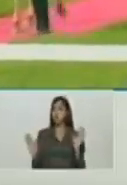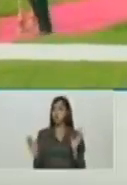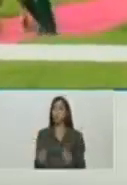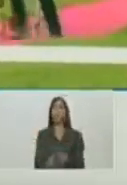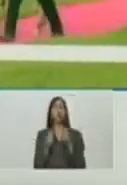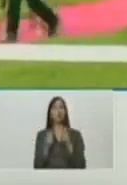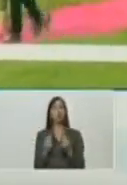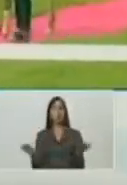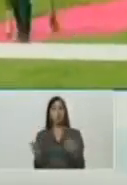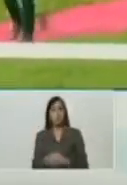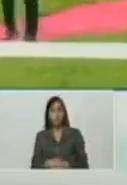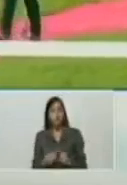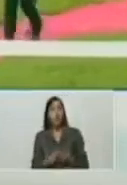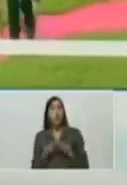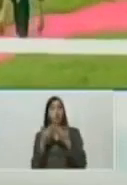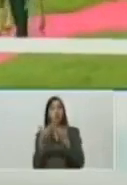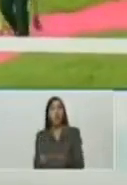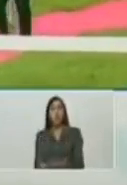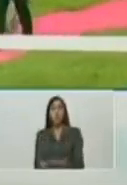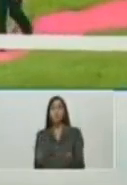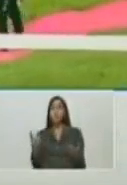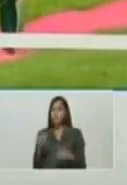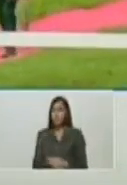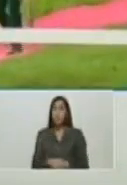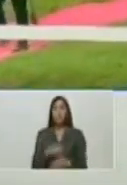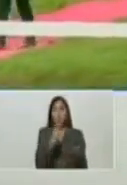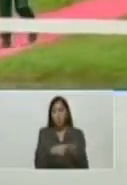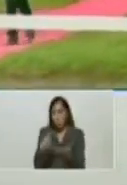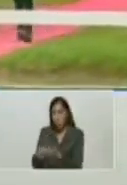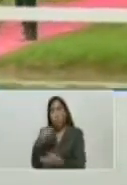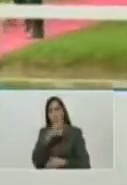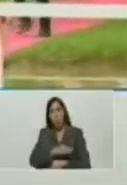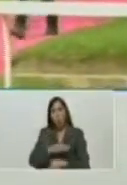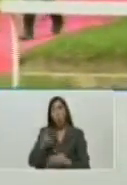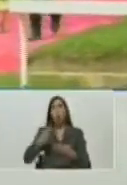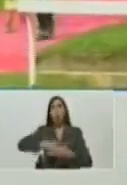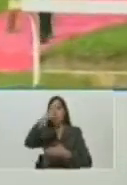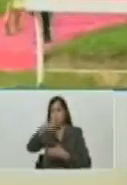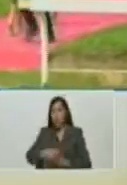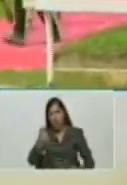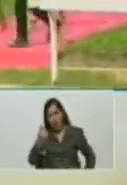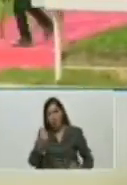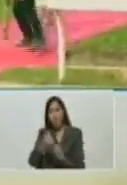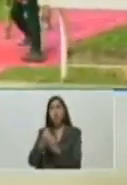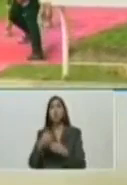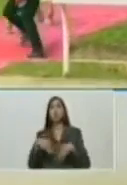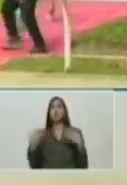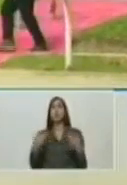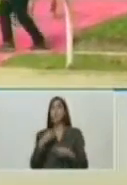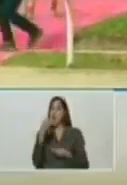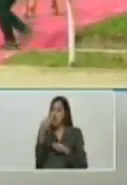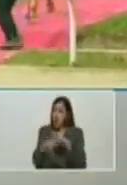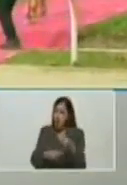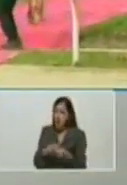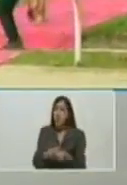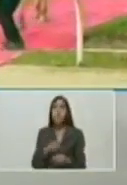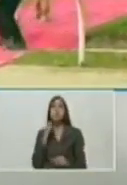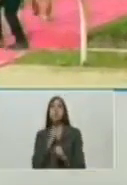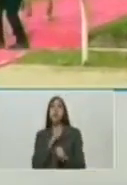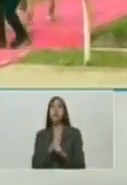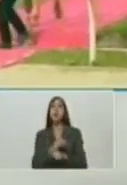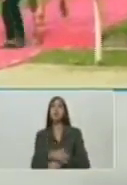que además le aporta al fisco para los programas sociales. Que además hace punto, círculo, y